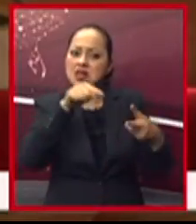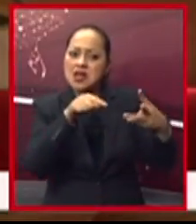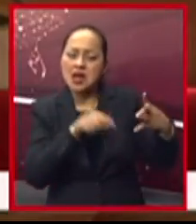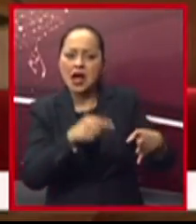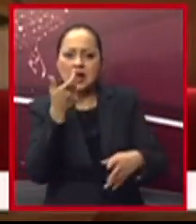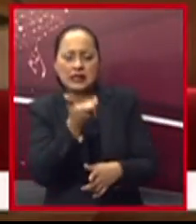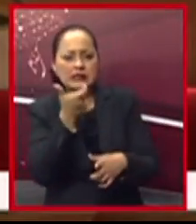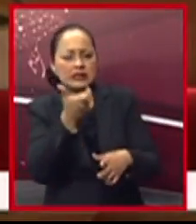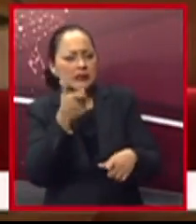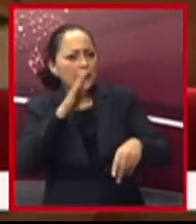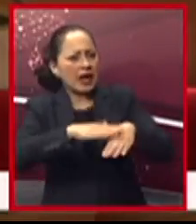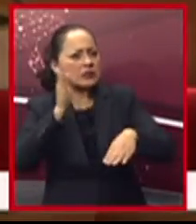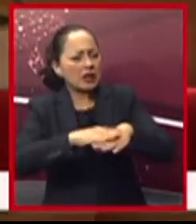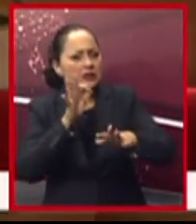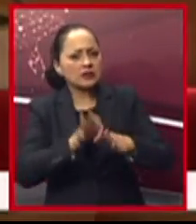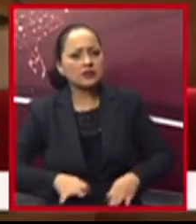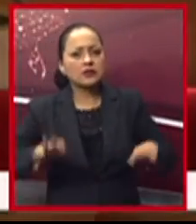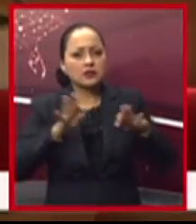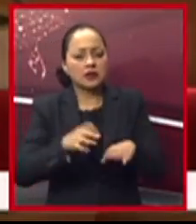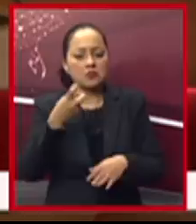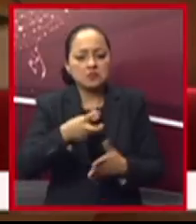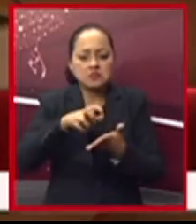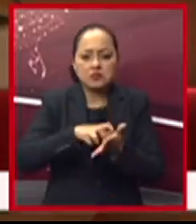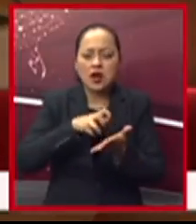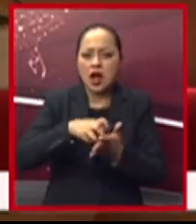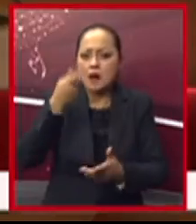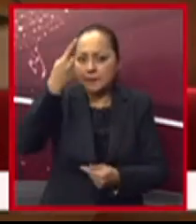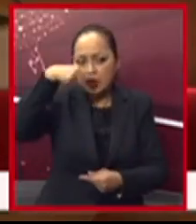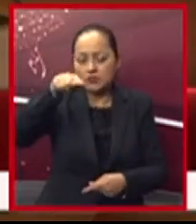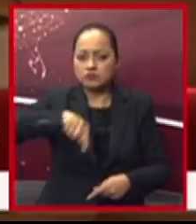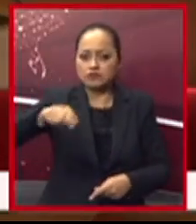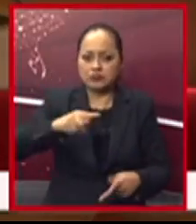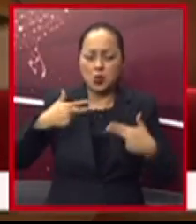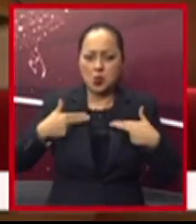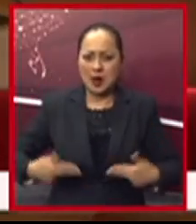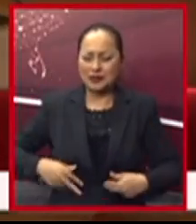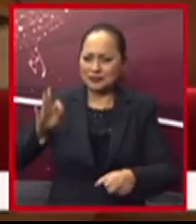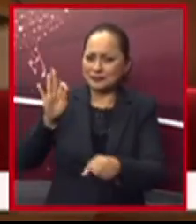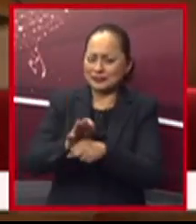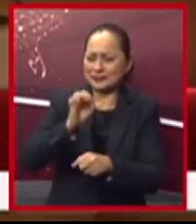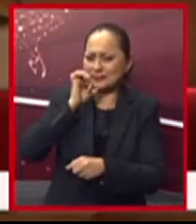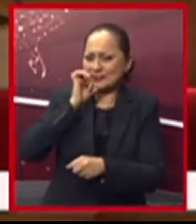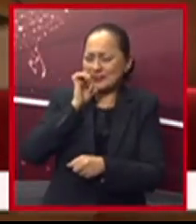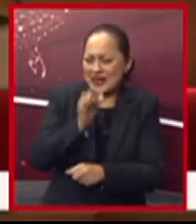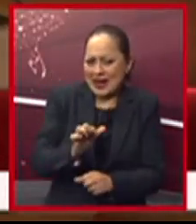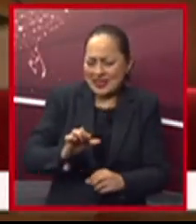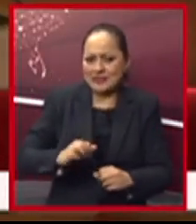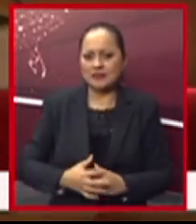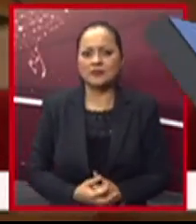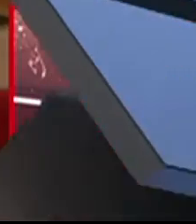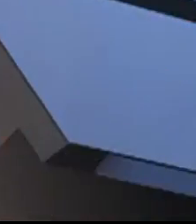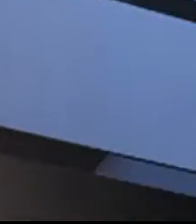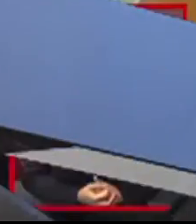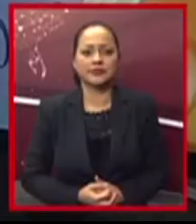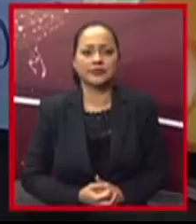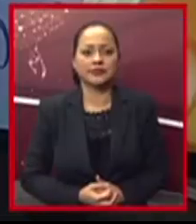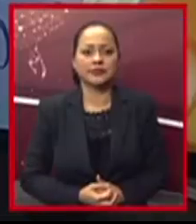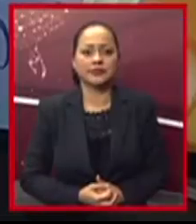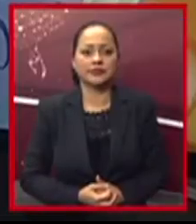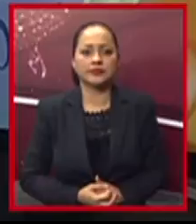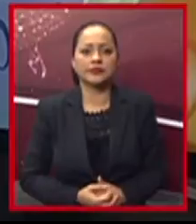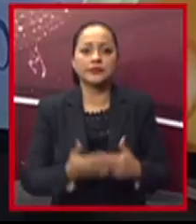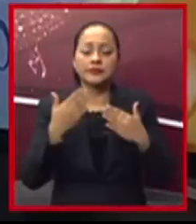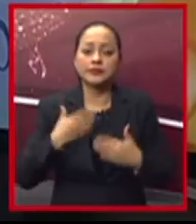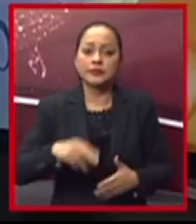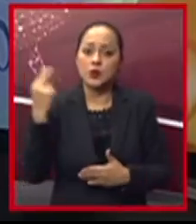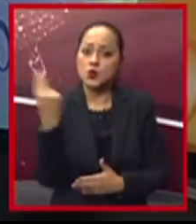factor económico y de ahorro frente al factor humano y de seguridad industrial.